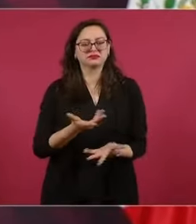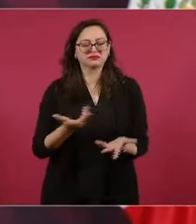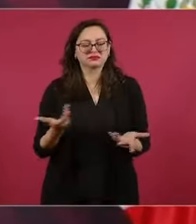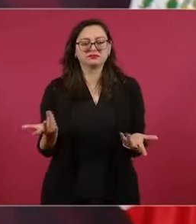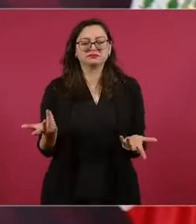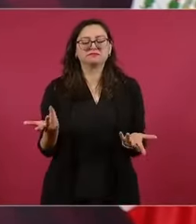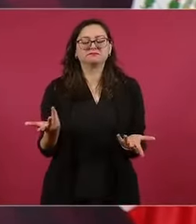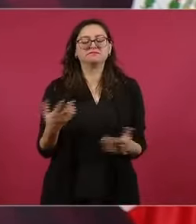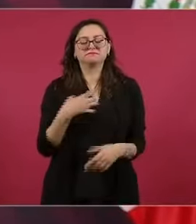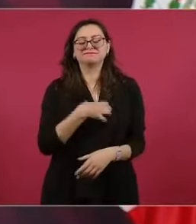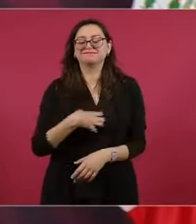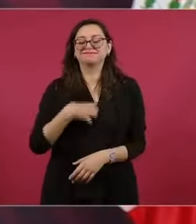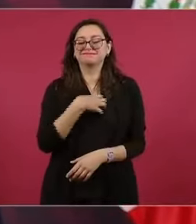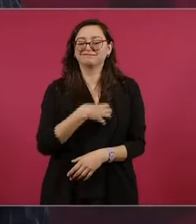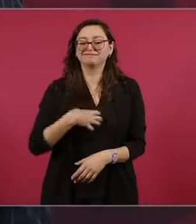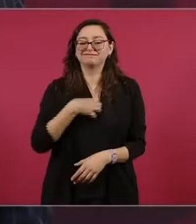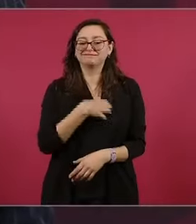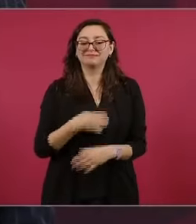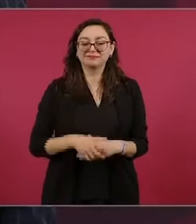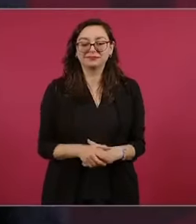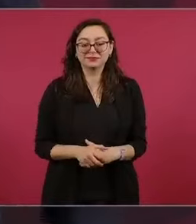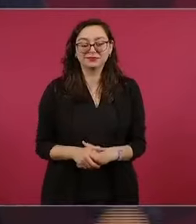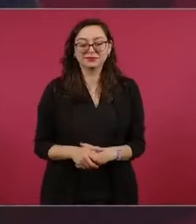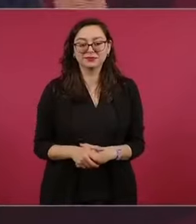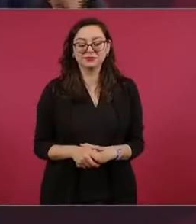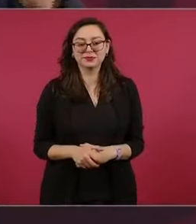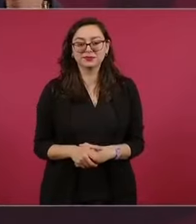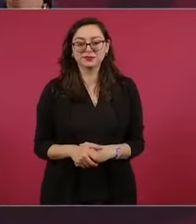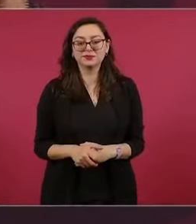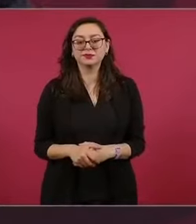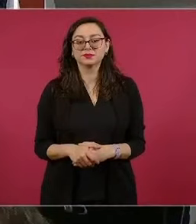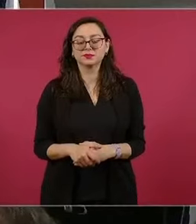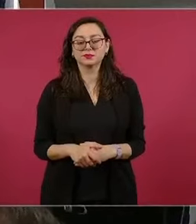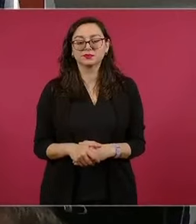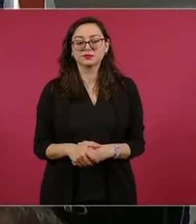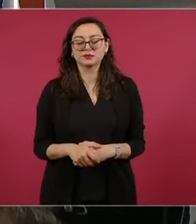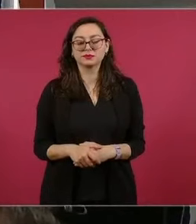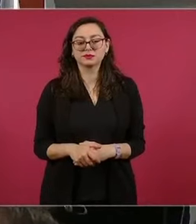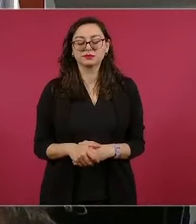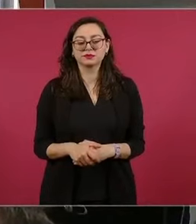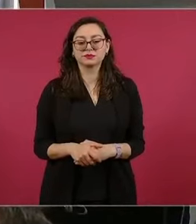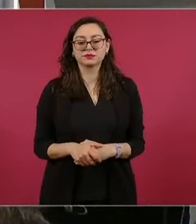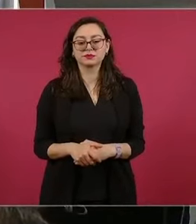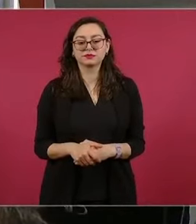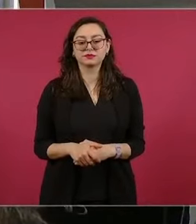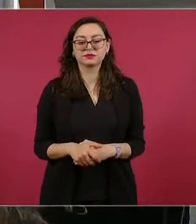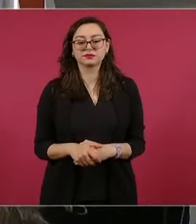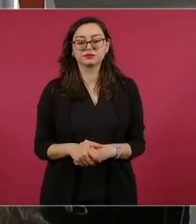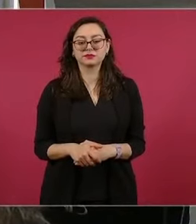Entonces estoy muy contento. Ya nada más,